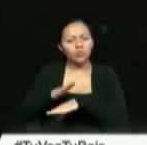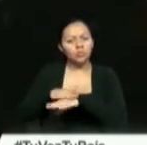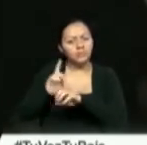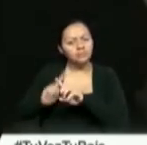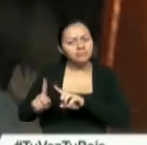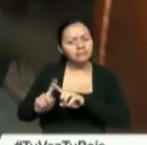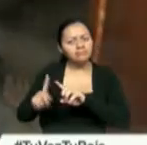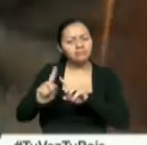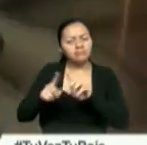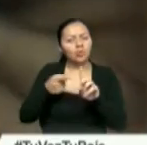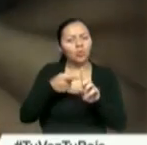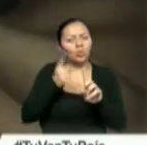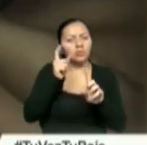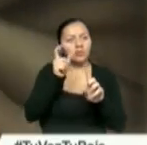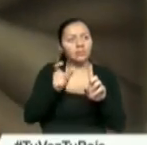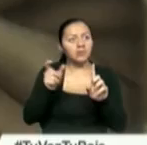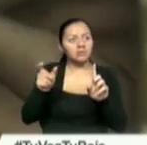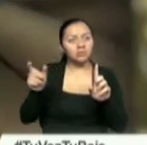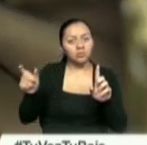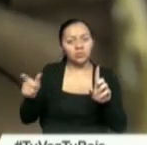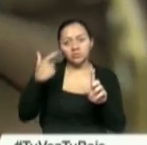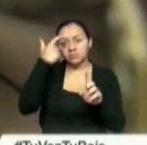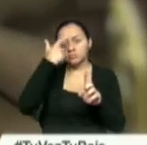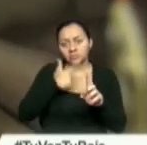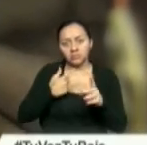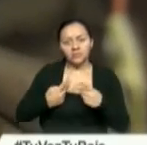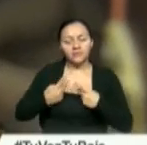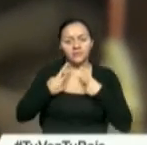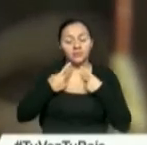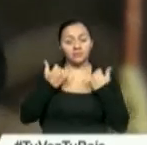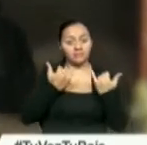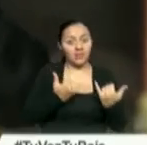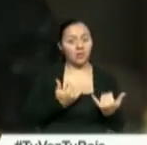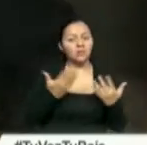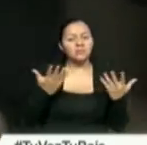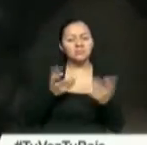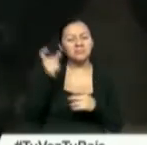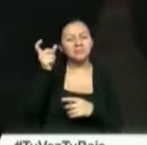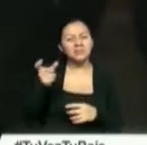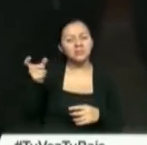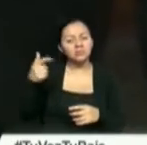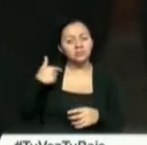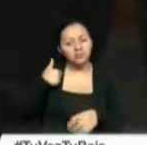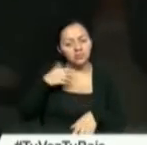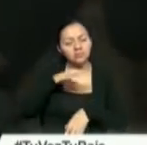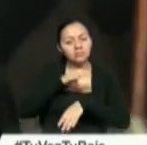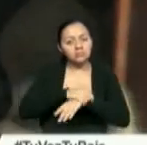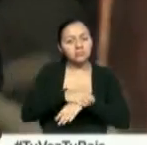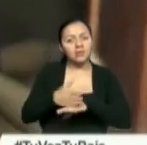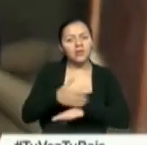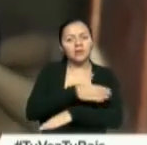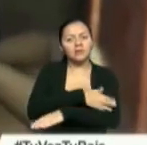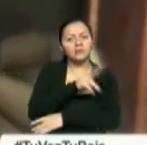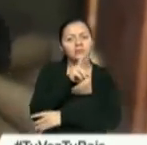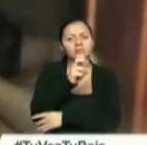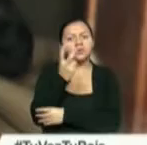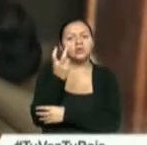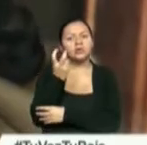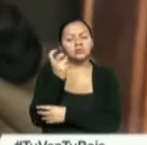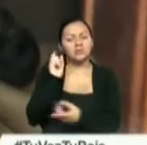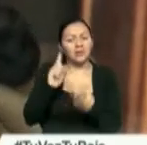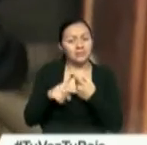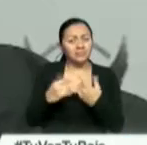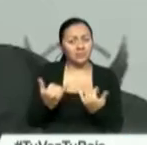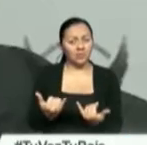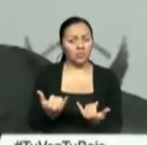delitos contra la vida que se habrían cometido no sólo en la actualidad los implicados contaban con boletas de captura desde el año 2012 hasta la